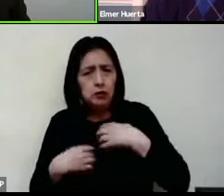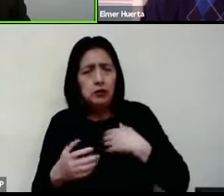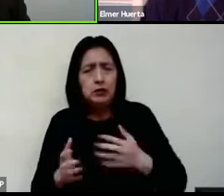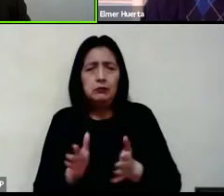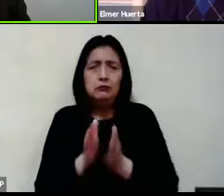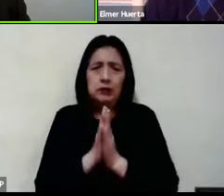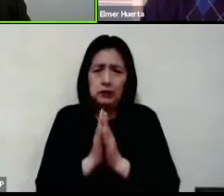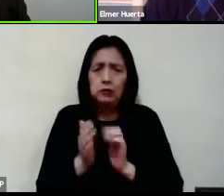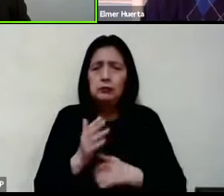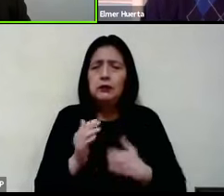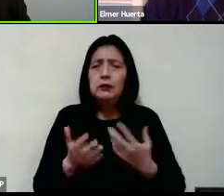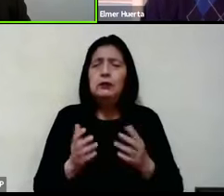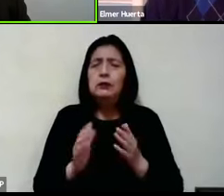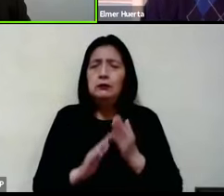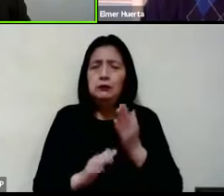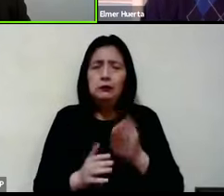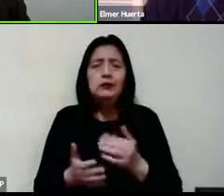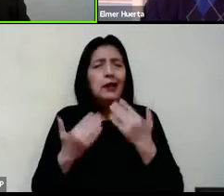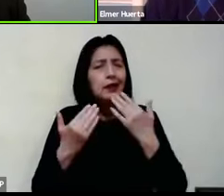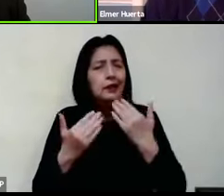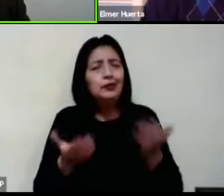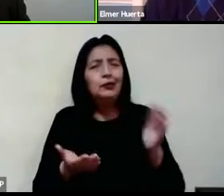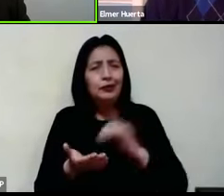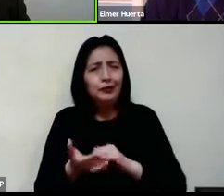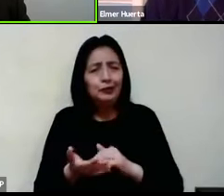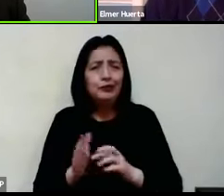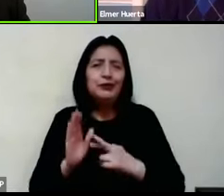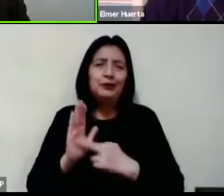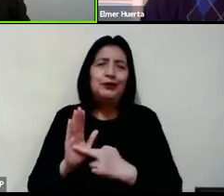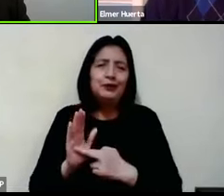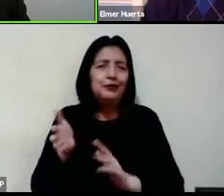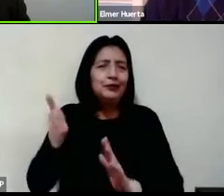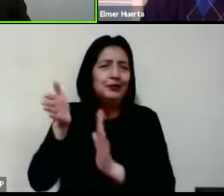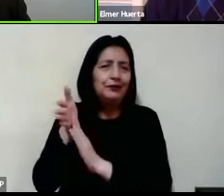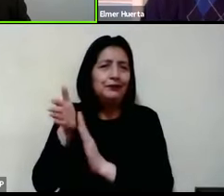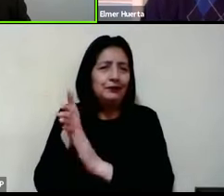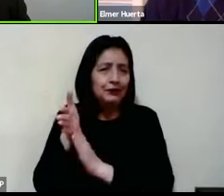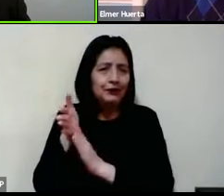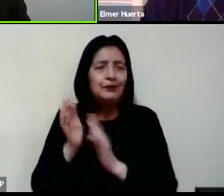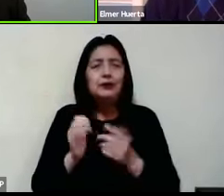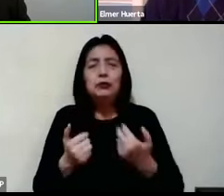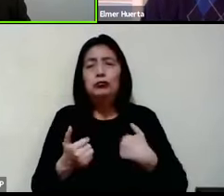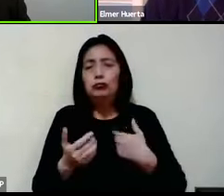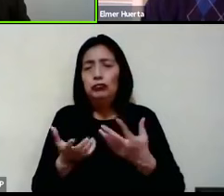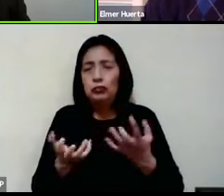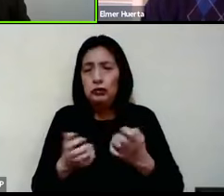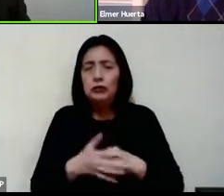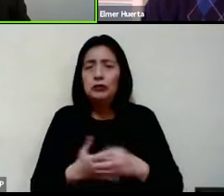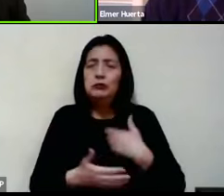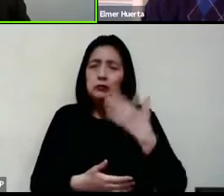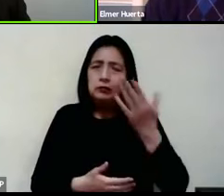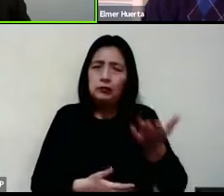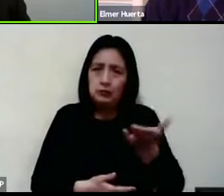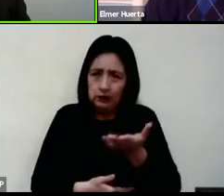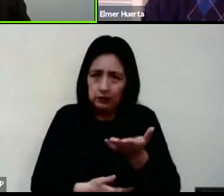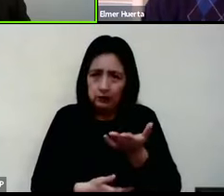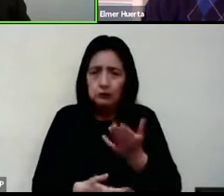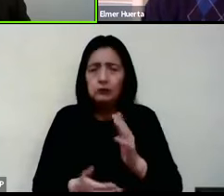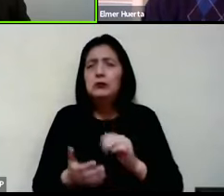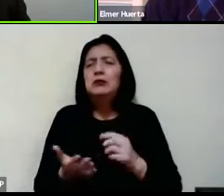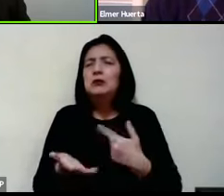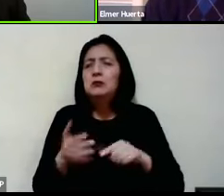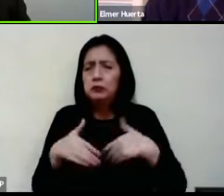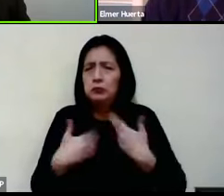de intervención. Muchas gracias nuevamente. En nombre de la Defensoría del Pueblo, quisiéramos extenderles nuestra invitación para que